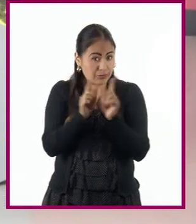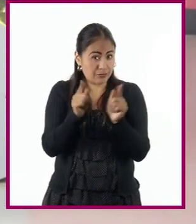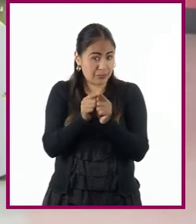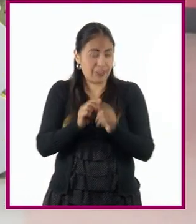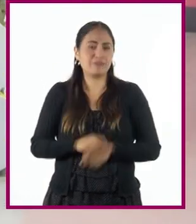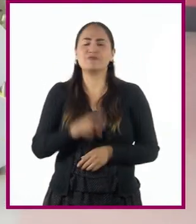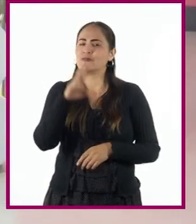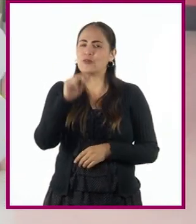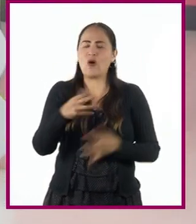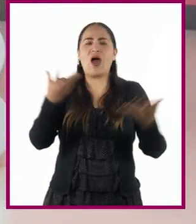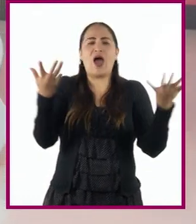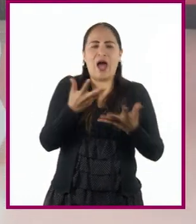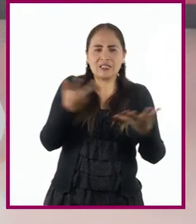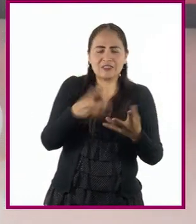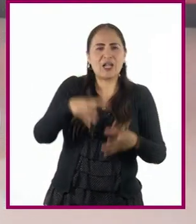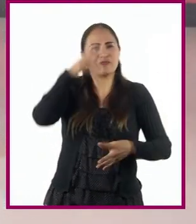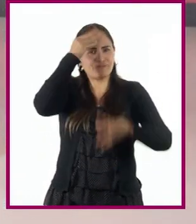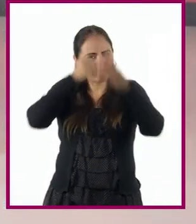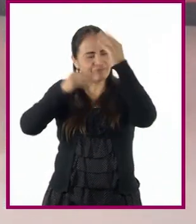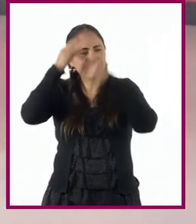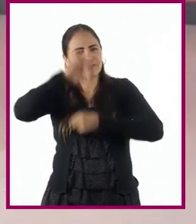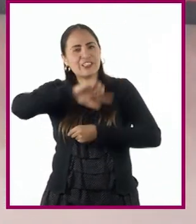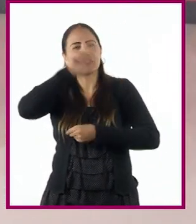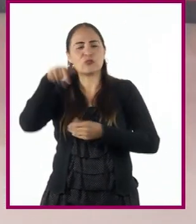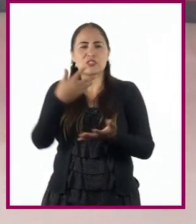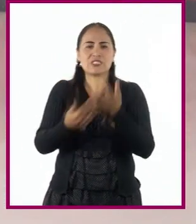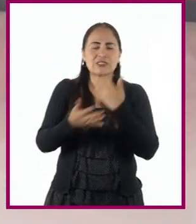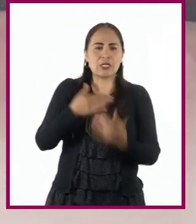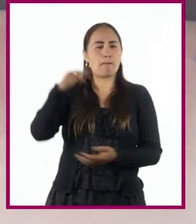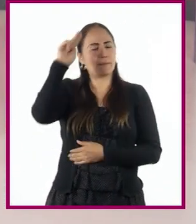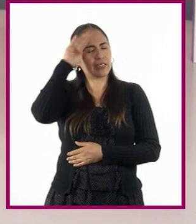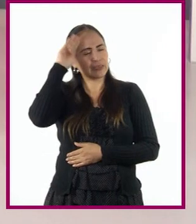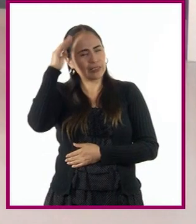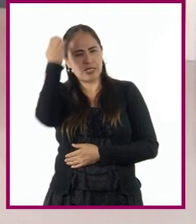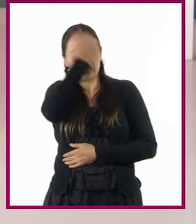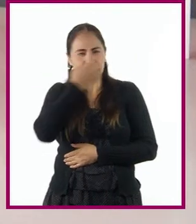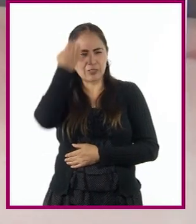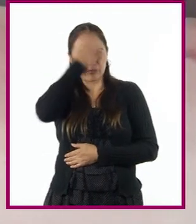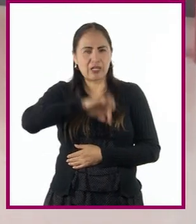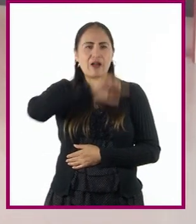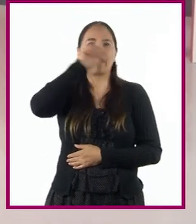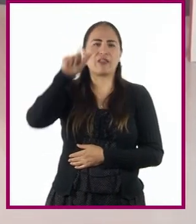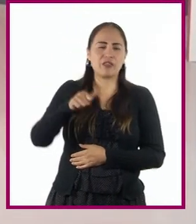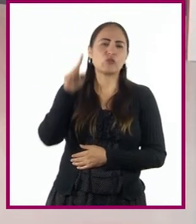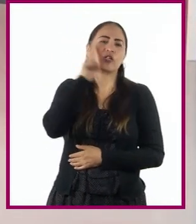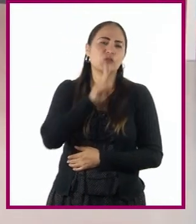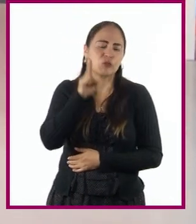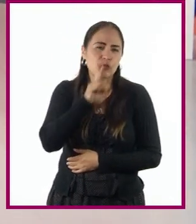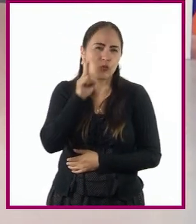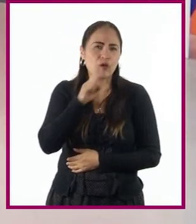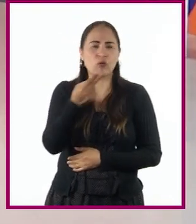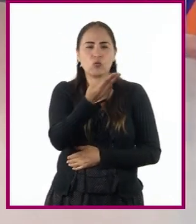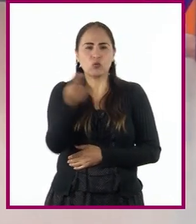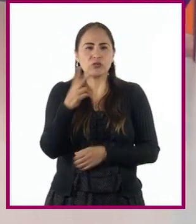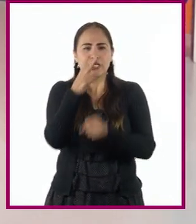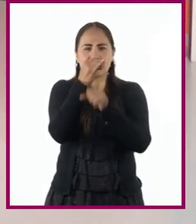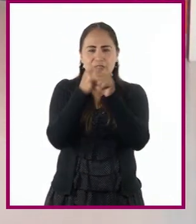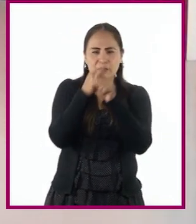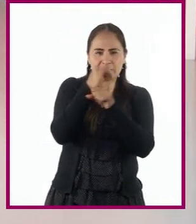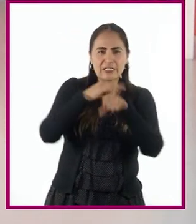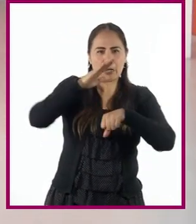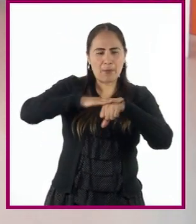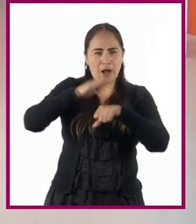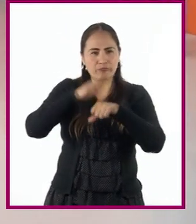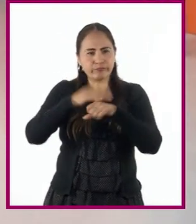hacer con lo que aprendemos. Se trata de pensar, analizar y explorar. Los invitamos a investigar, descubrir, ya que